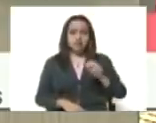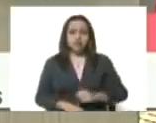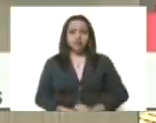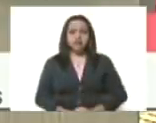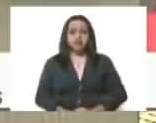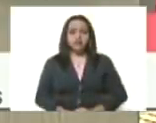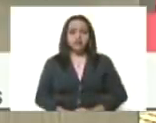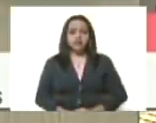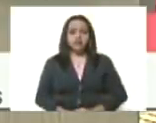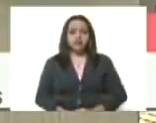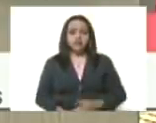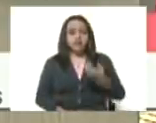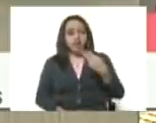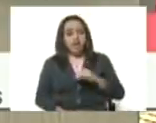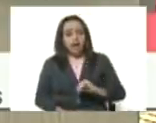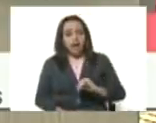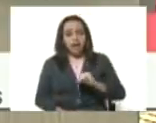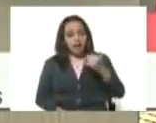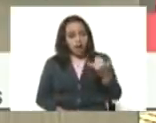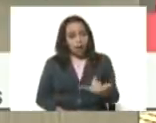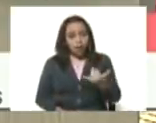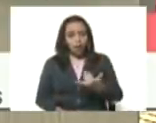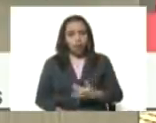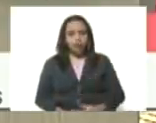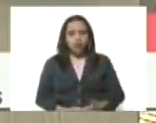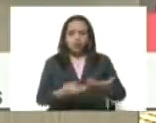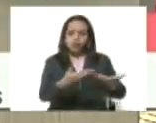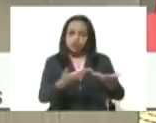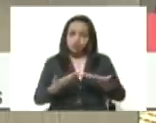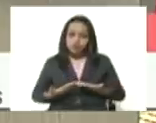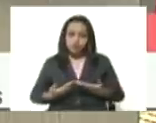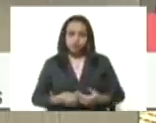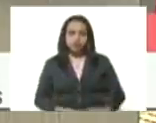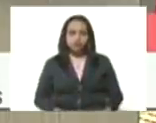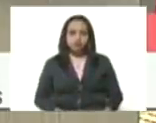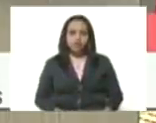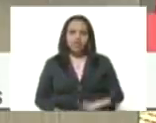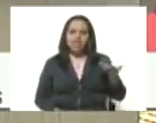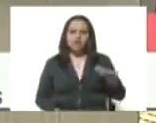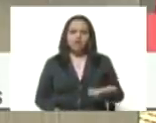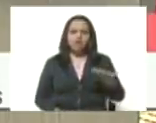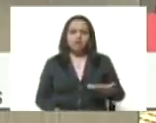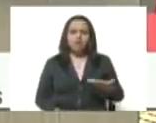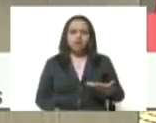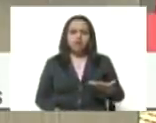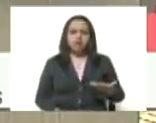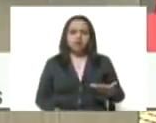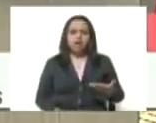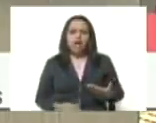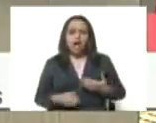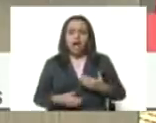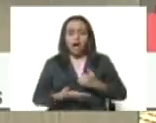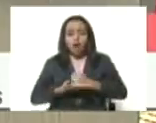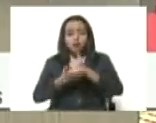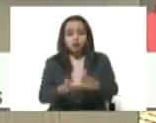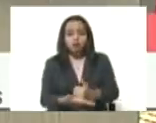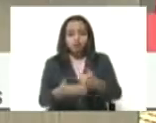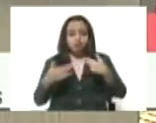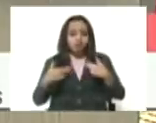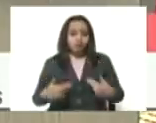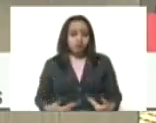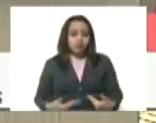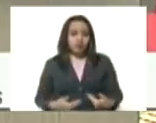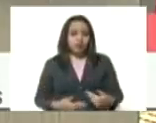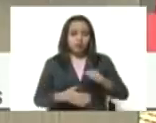Sefki, quienes en este momento han recibido una importante donación humanitaria para